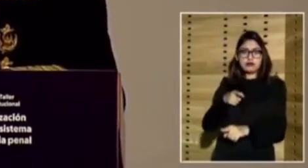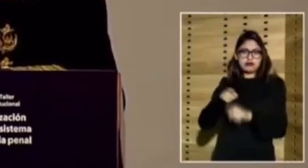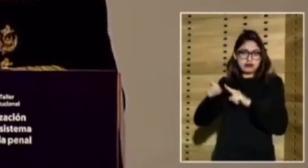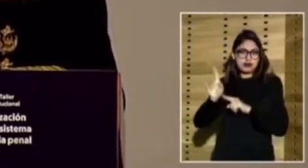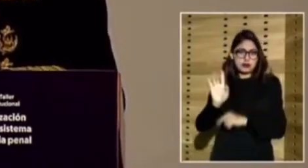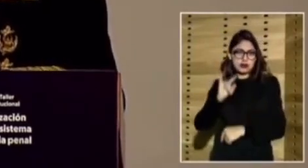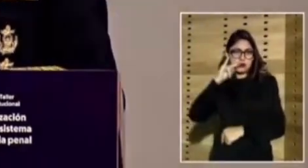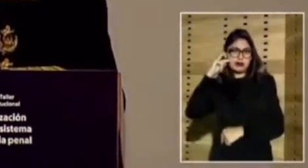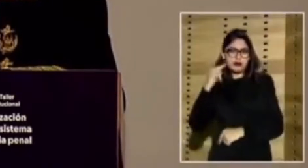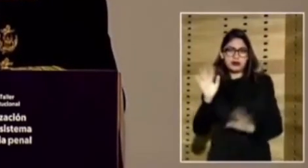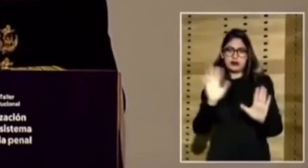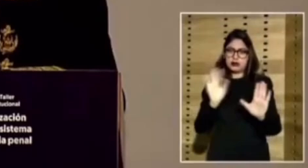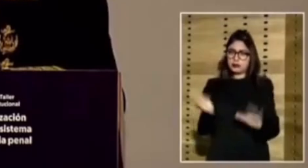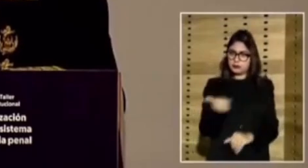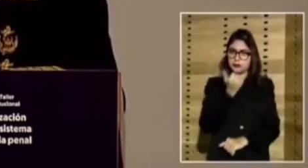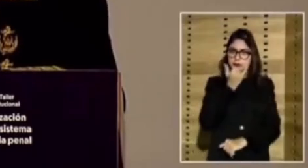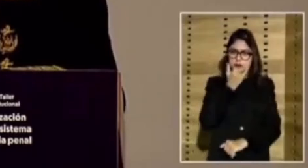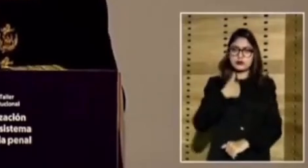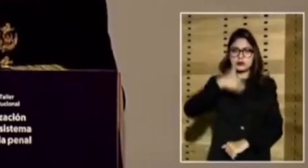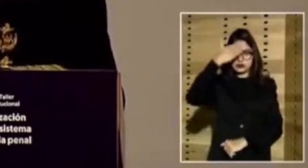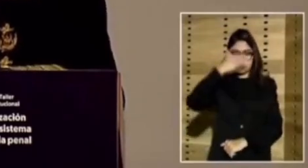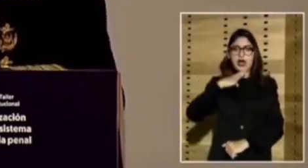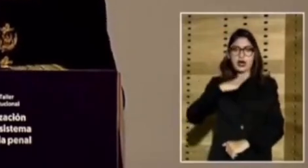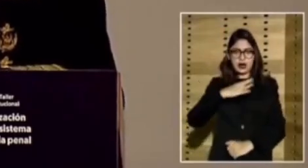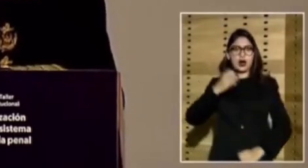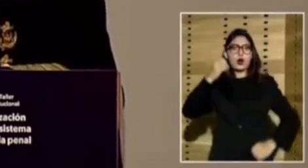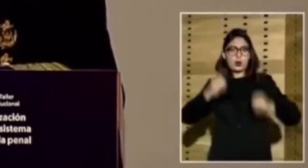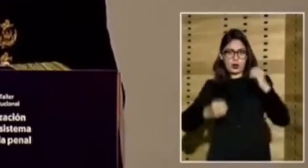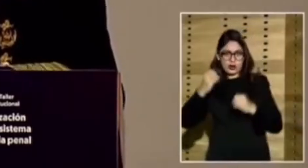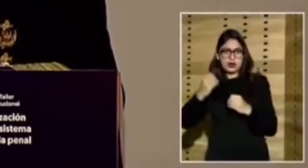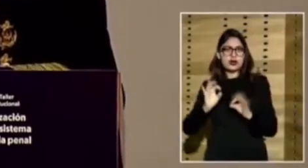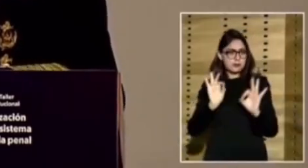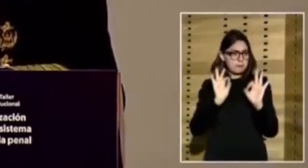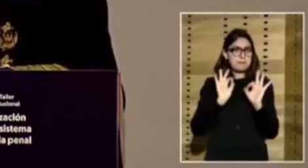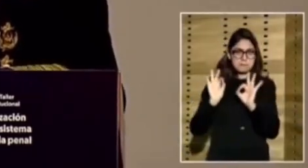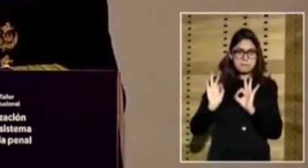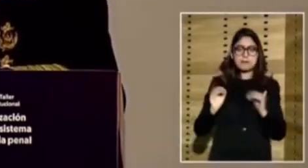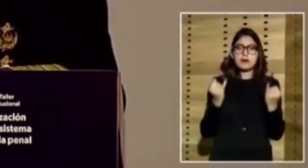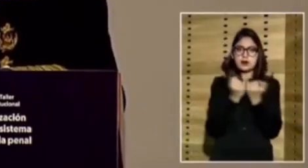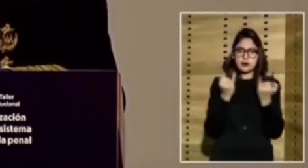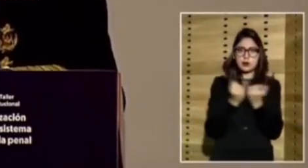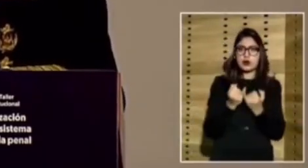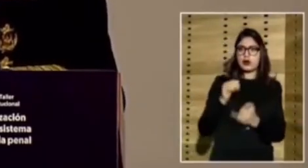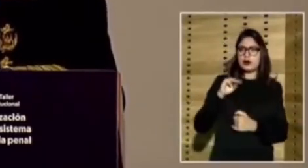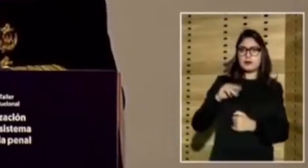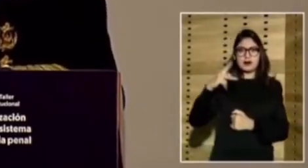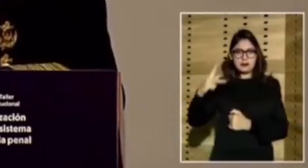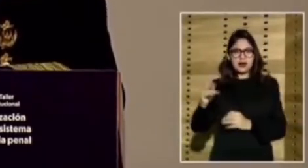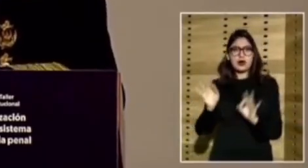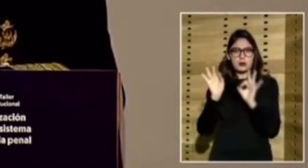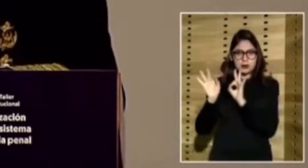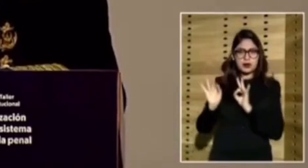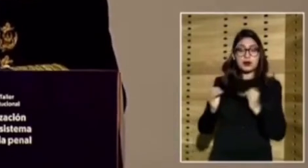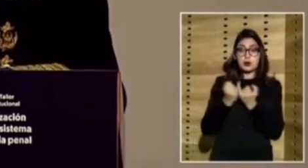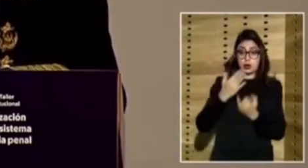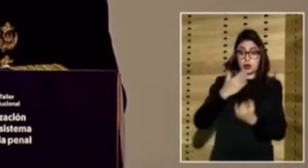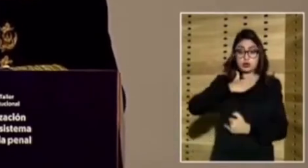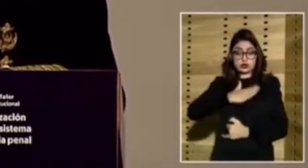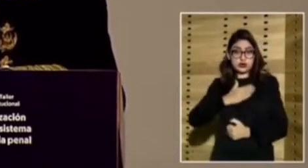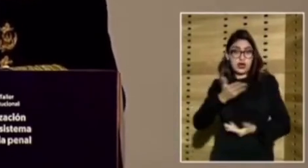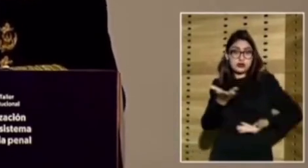buenos jueces hay buenos ministerios públicos hay buena justicia social pero